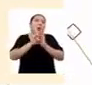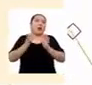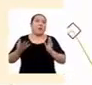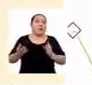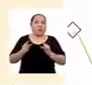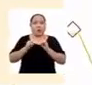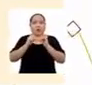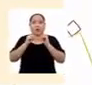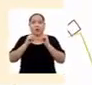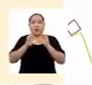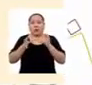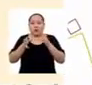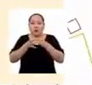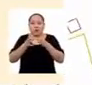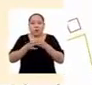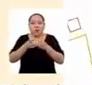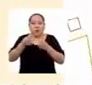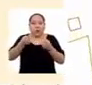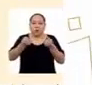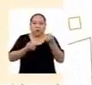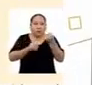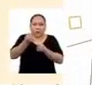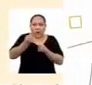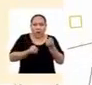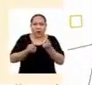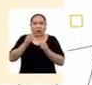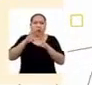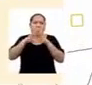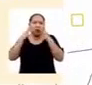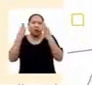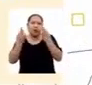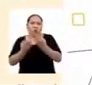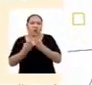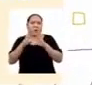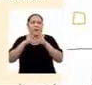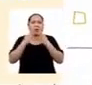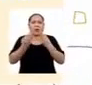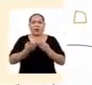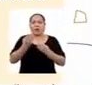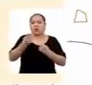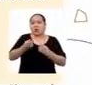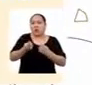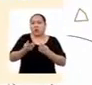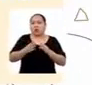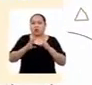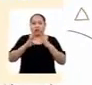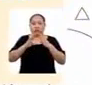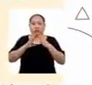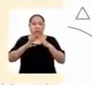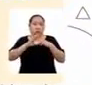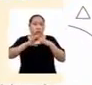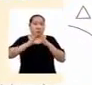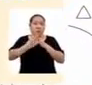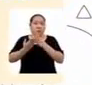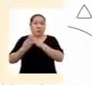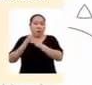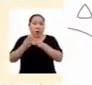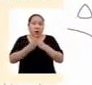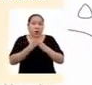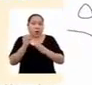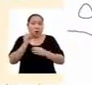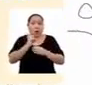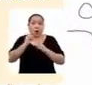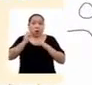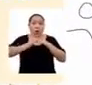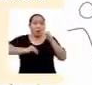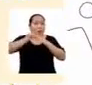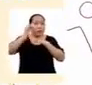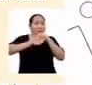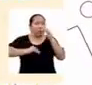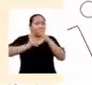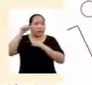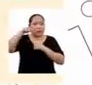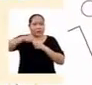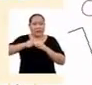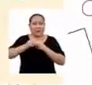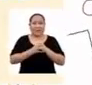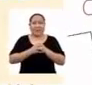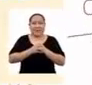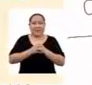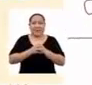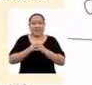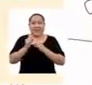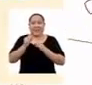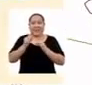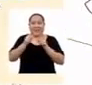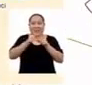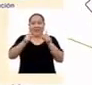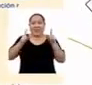un conjunto de automóviles, por las familias de un barrio o por los edificios de una ciudad. Y cada uno